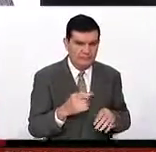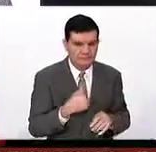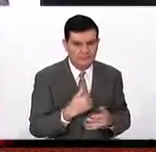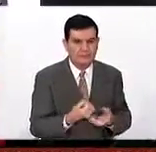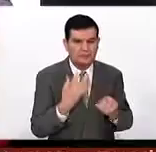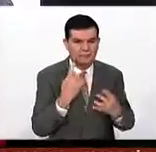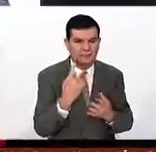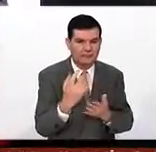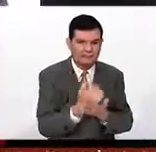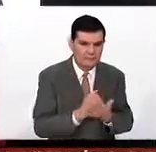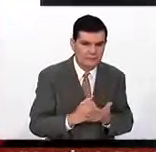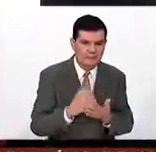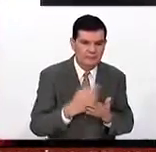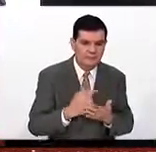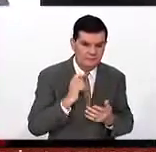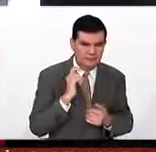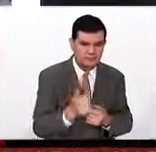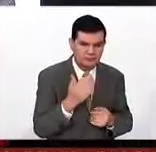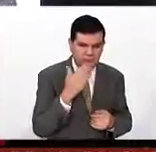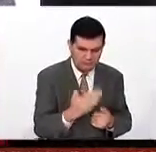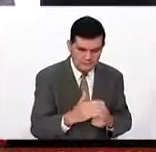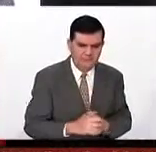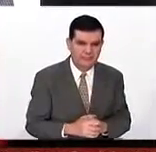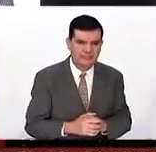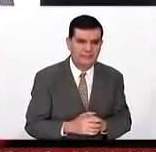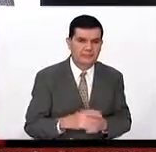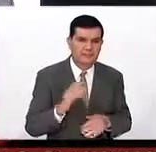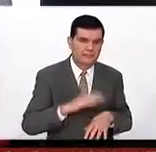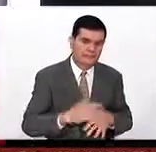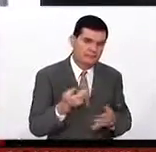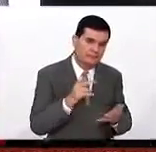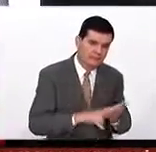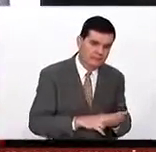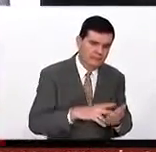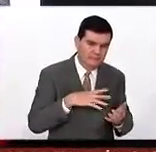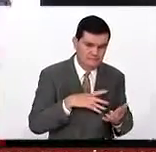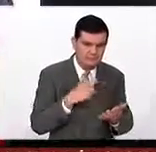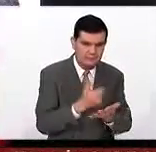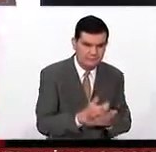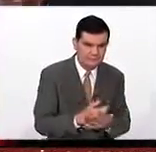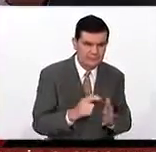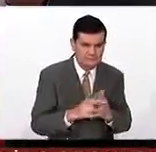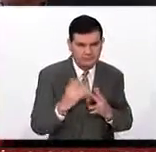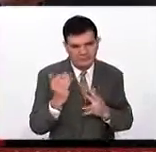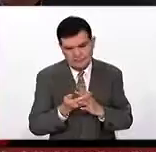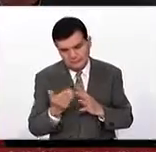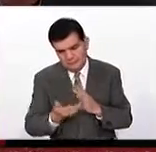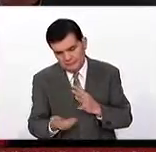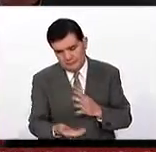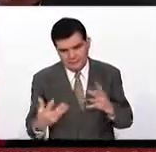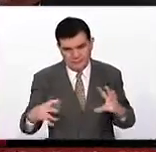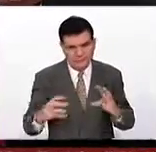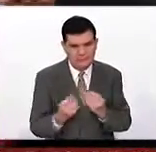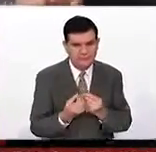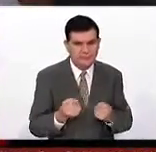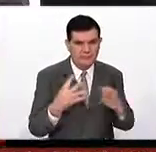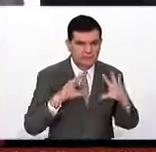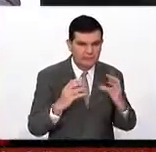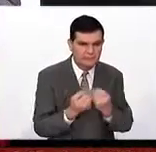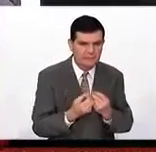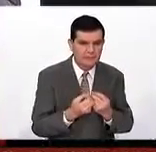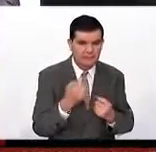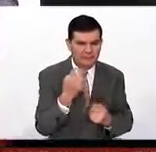cuánto ganó al mes percibo tal cosas ok más el aguinaldo estando dividido todos los meses del año cuánto me da